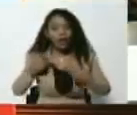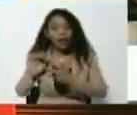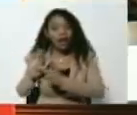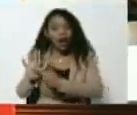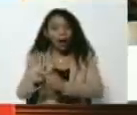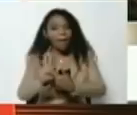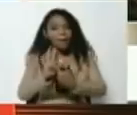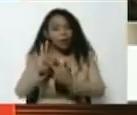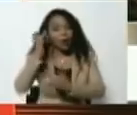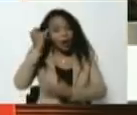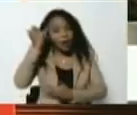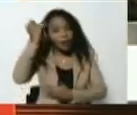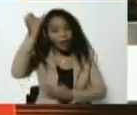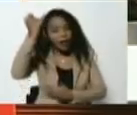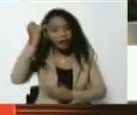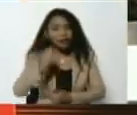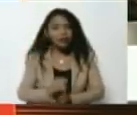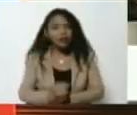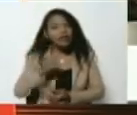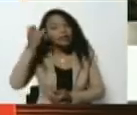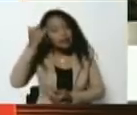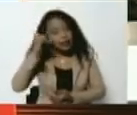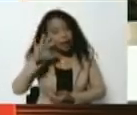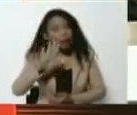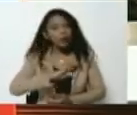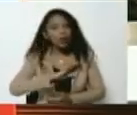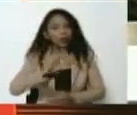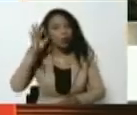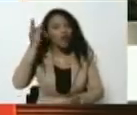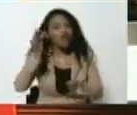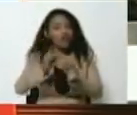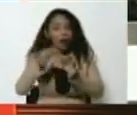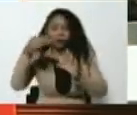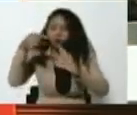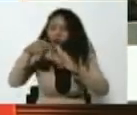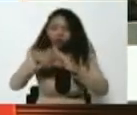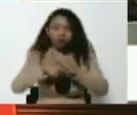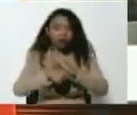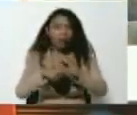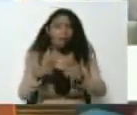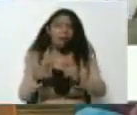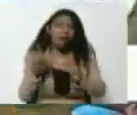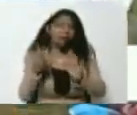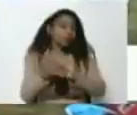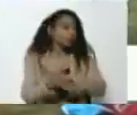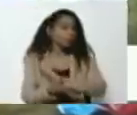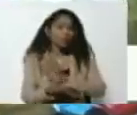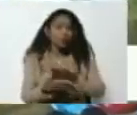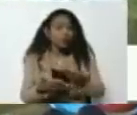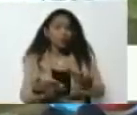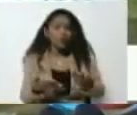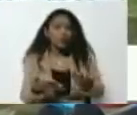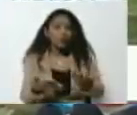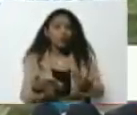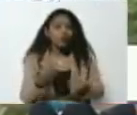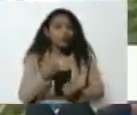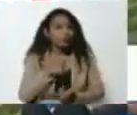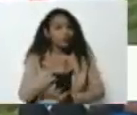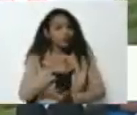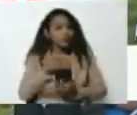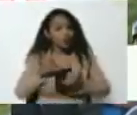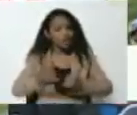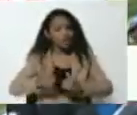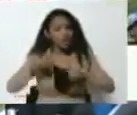ejemplo y las ideas. Creemos y tenemos fe profunda, pero sobre todo, nosotros los hijos